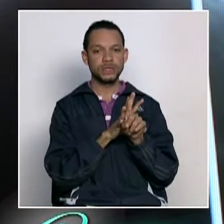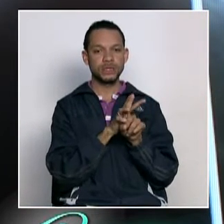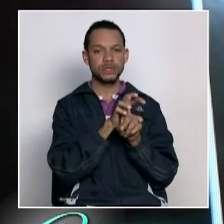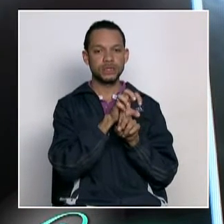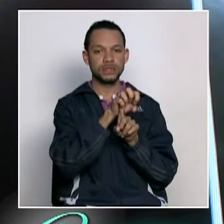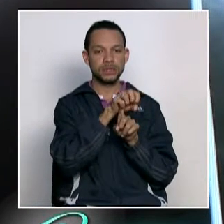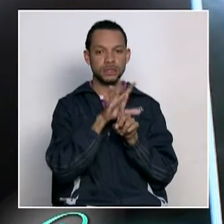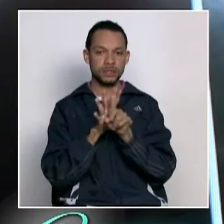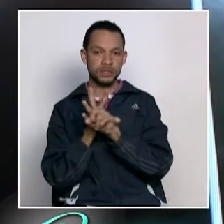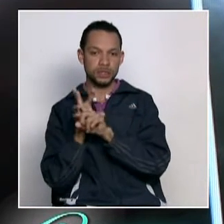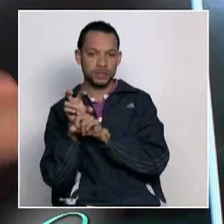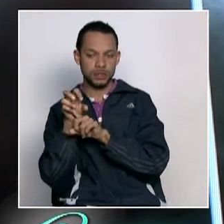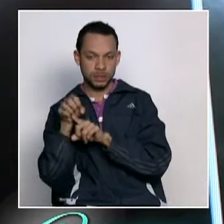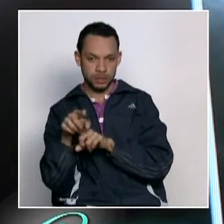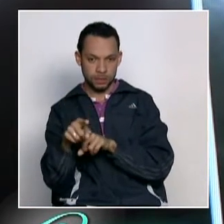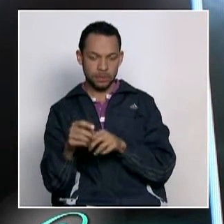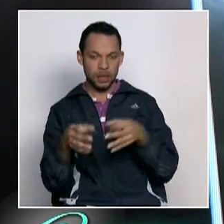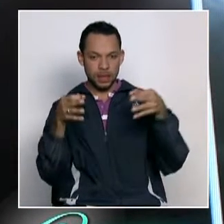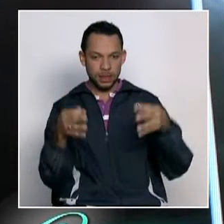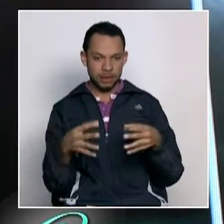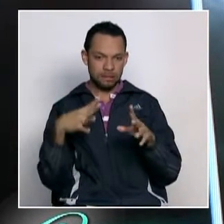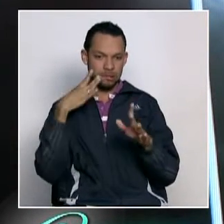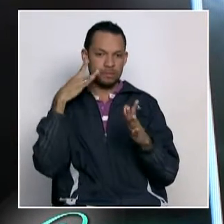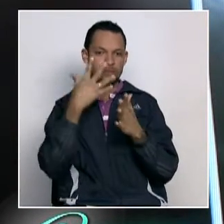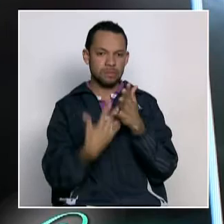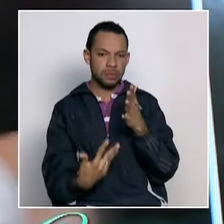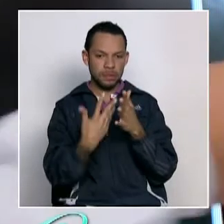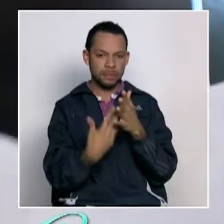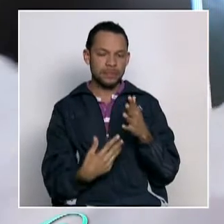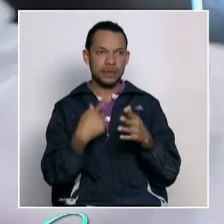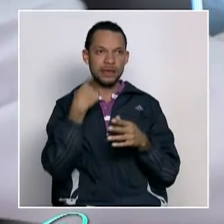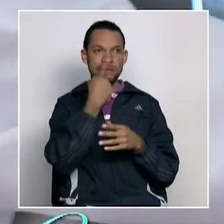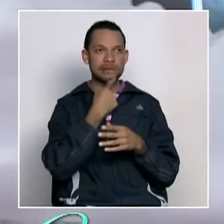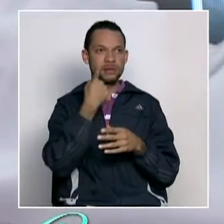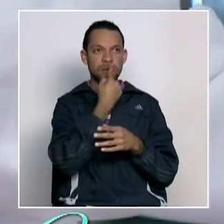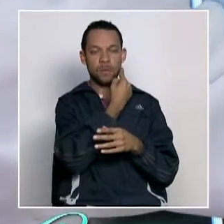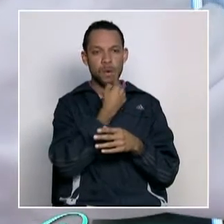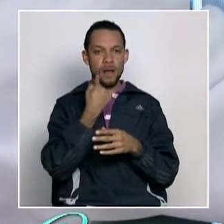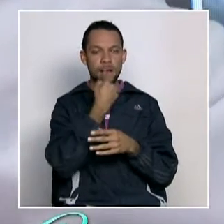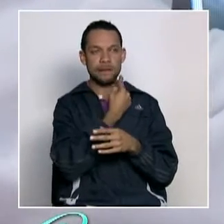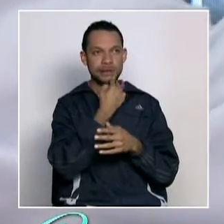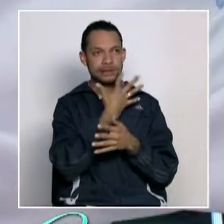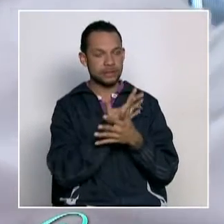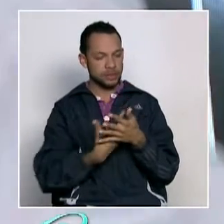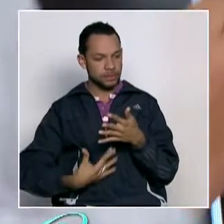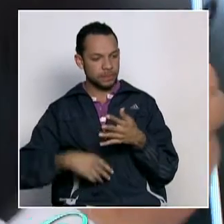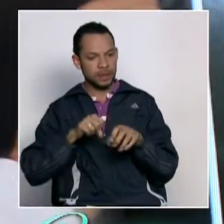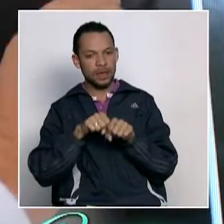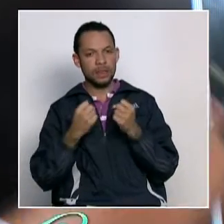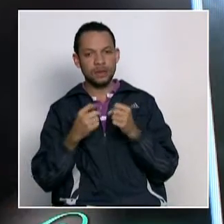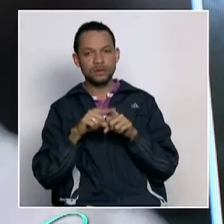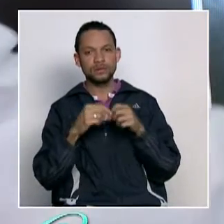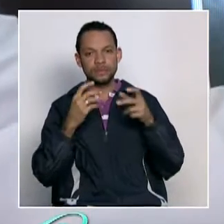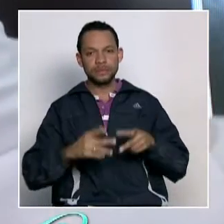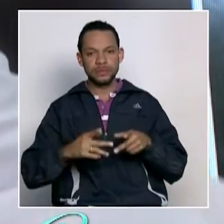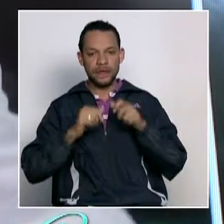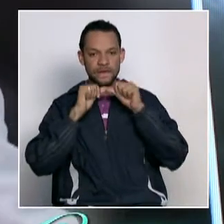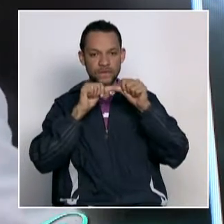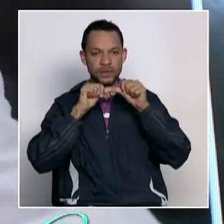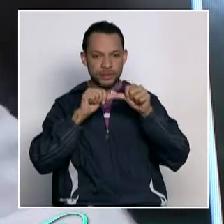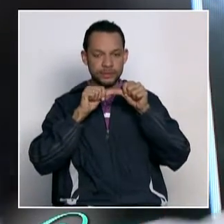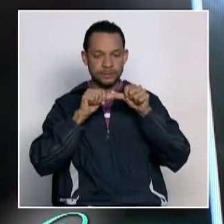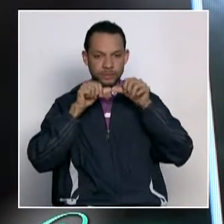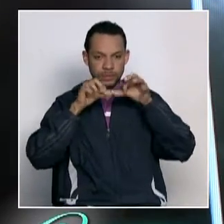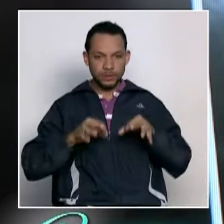la paciente tenía una fístula que estaba drenando directamente a boca. Y en el lado, al otro lado, encontrábamos una prótesis fija. Pero